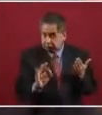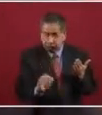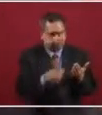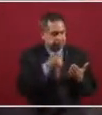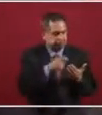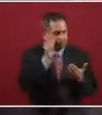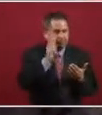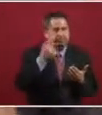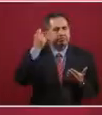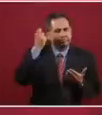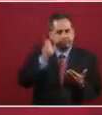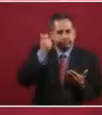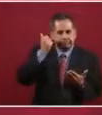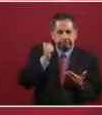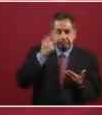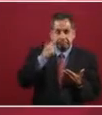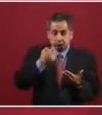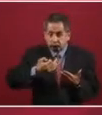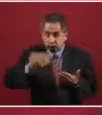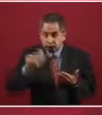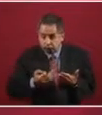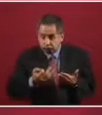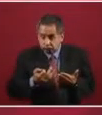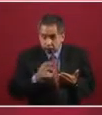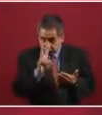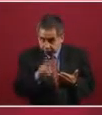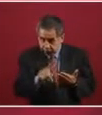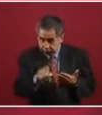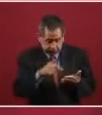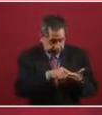una pensión, ¿es cierto? ¿Estás recibiendo?